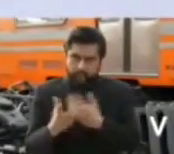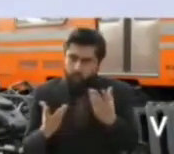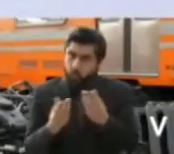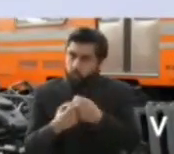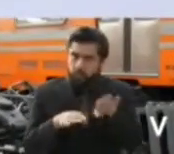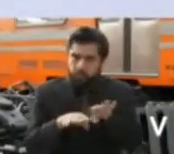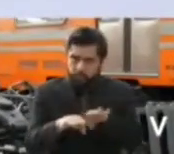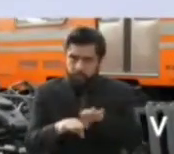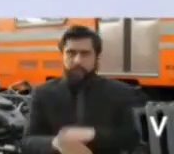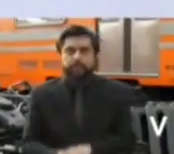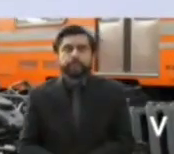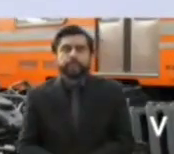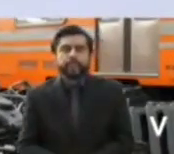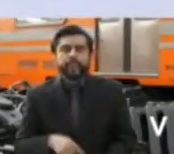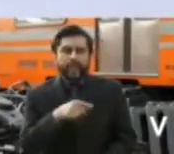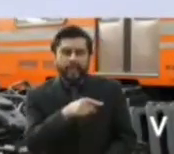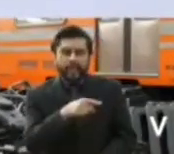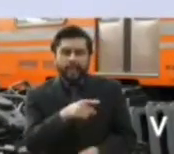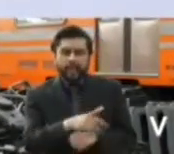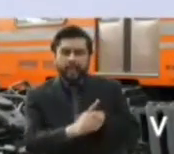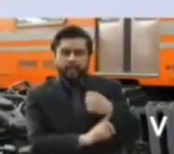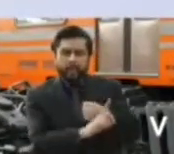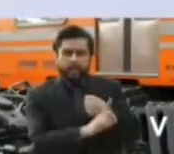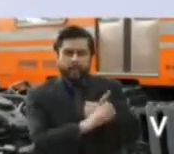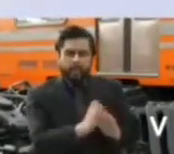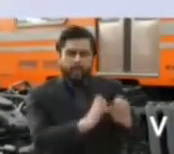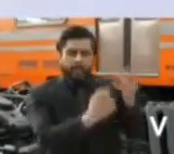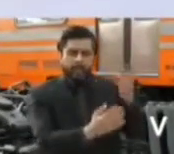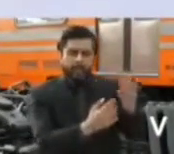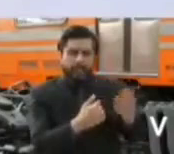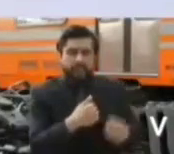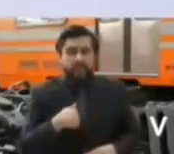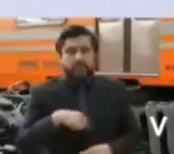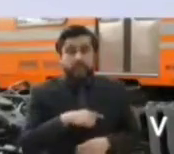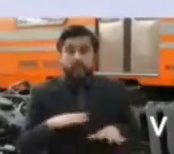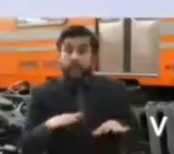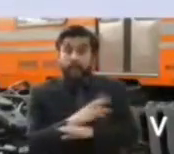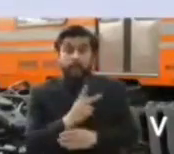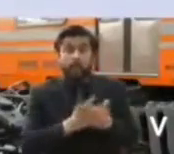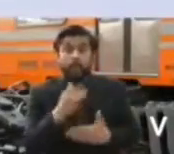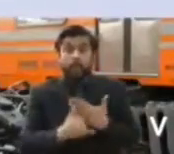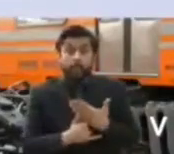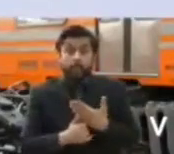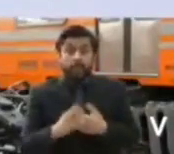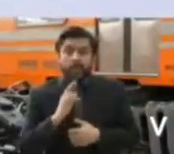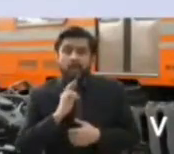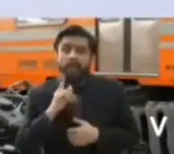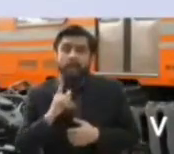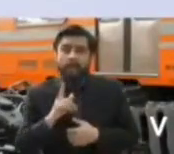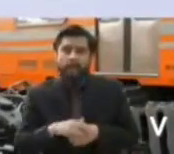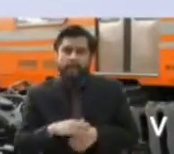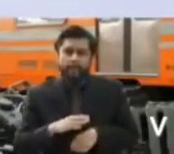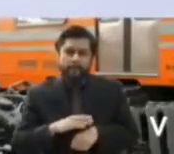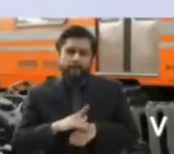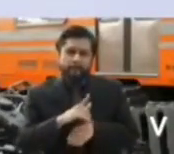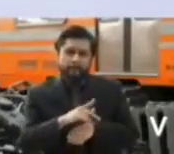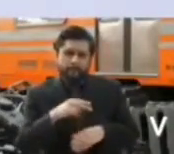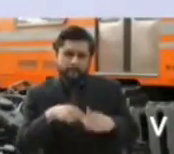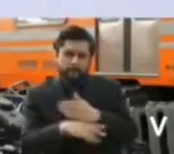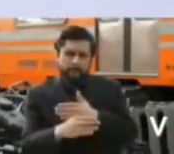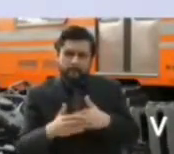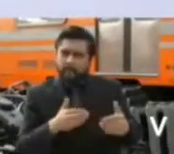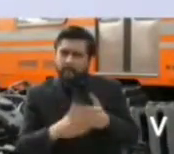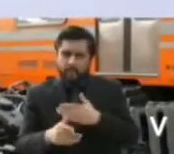Entonces, del incidente y de la planeación que teníamos, decidimos invertir más y dejar el metro mejor todavía de lo que nos habíamos